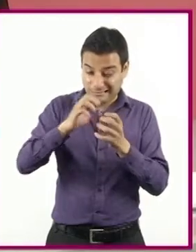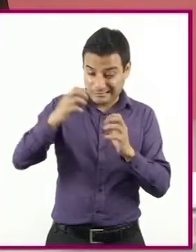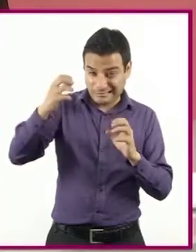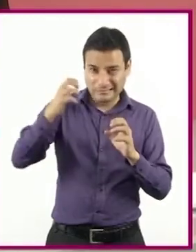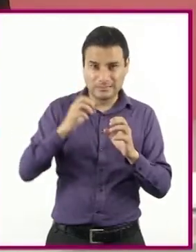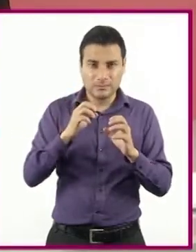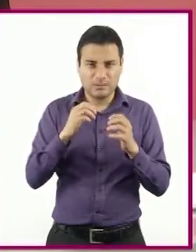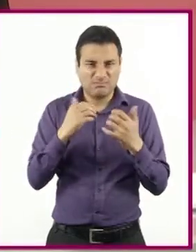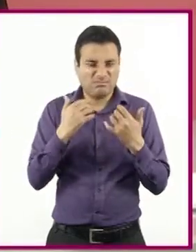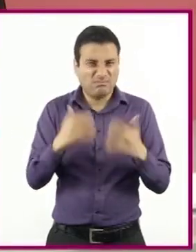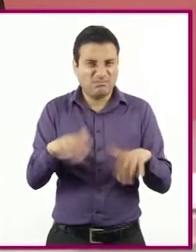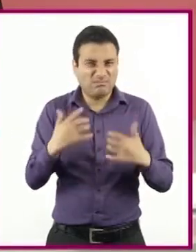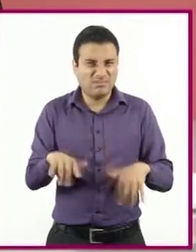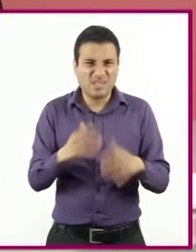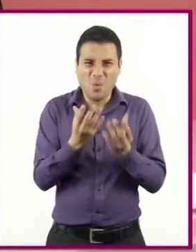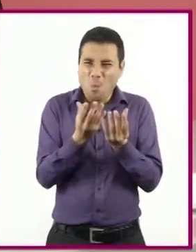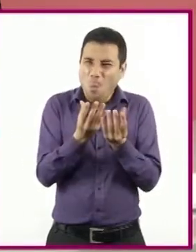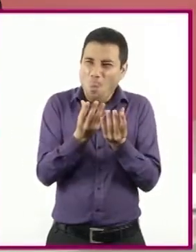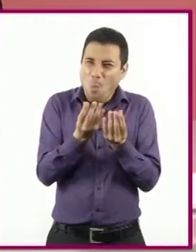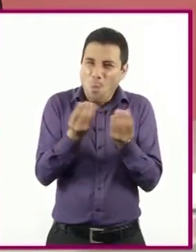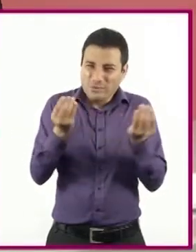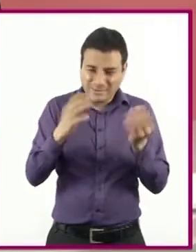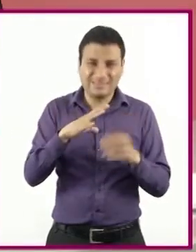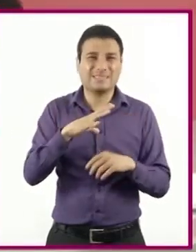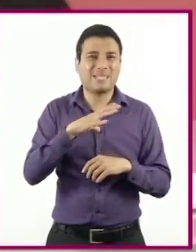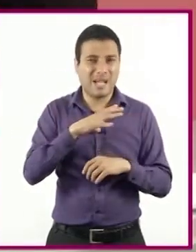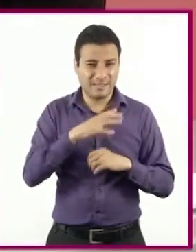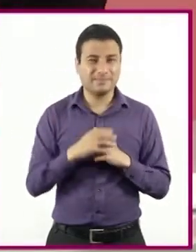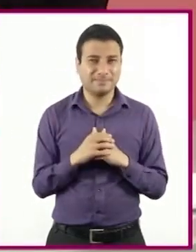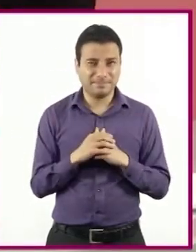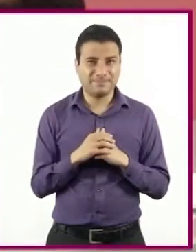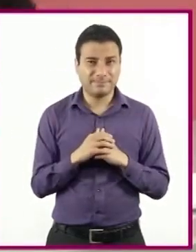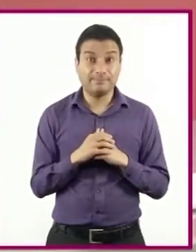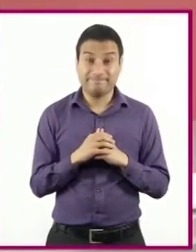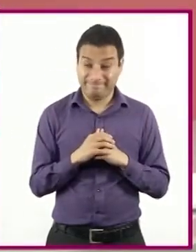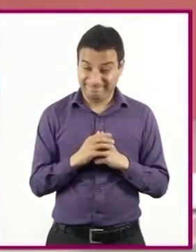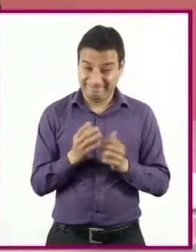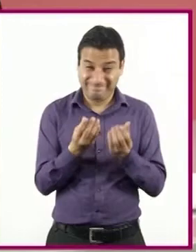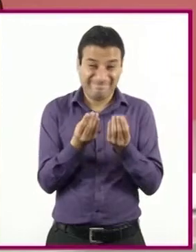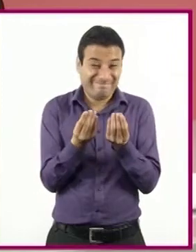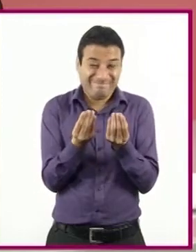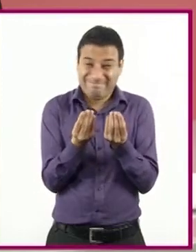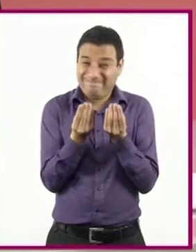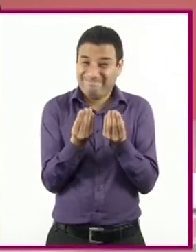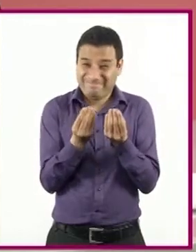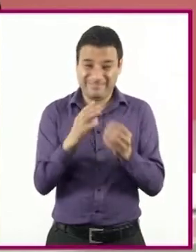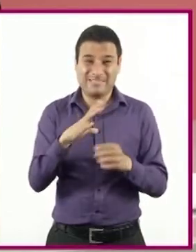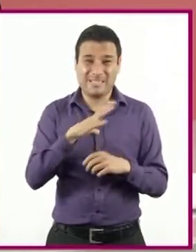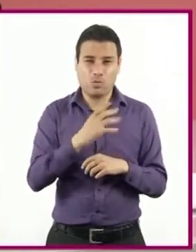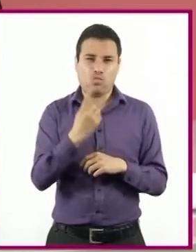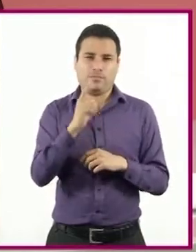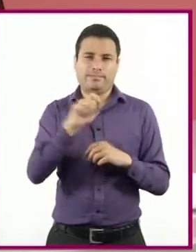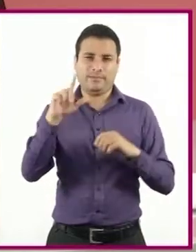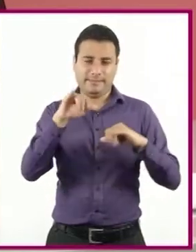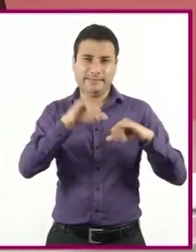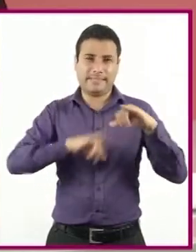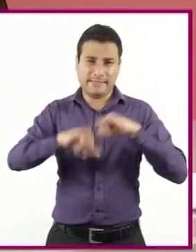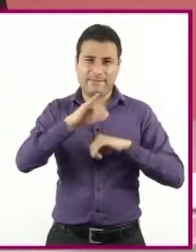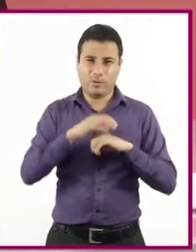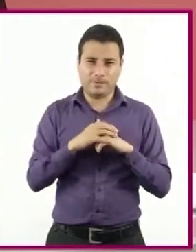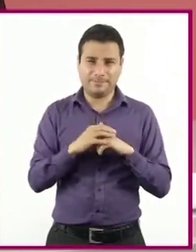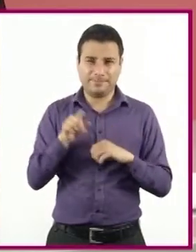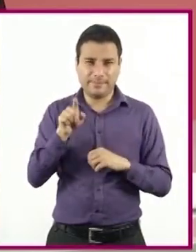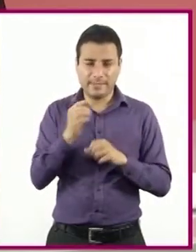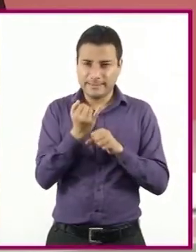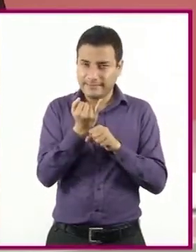materia? Así es, la cantidad es inmensa. Uno de los científicos que realizó estudios